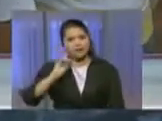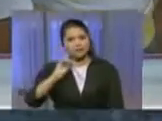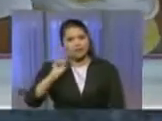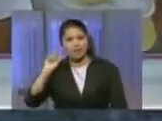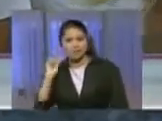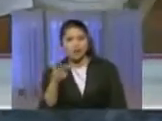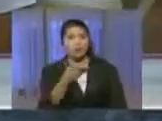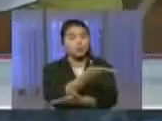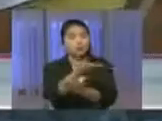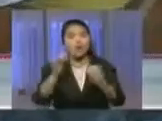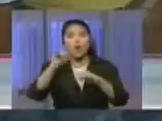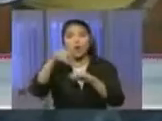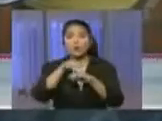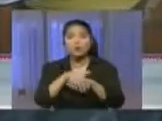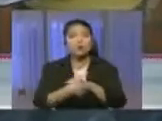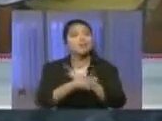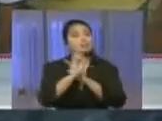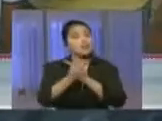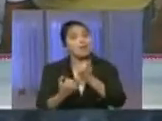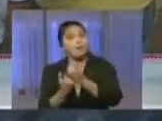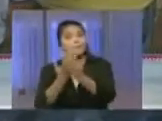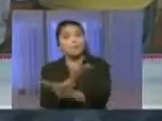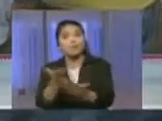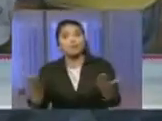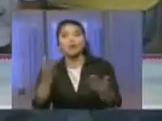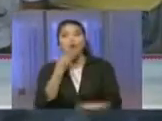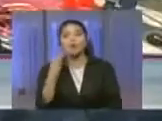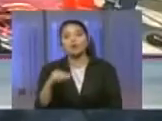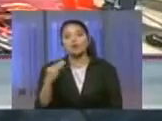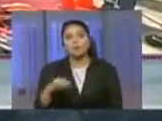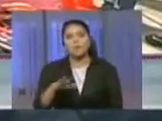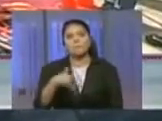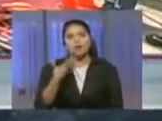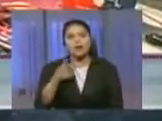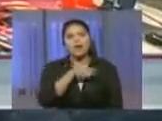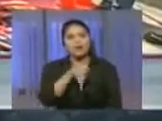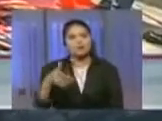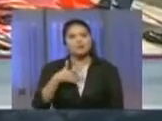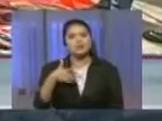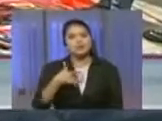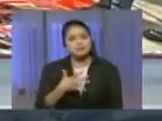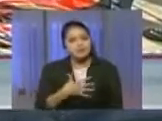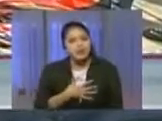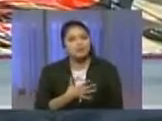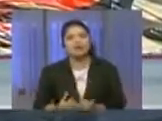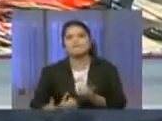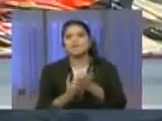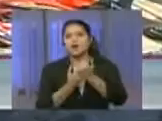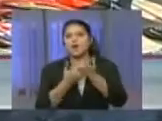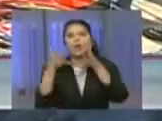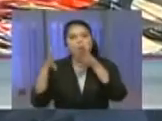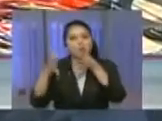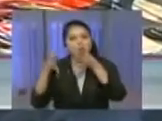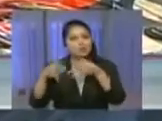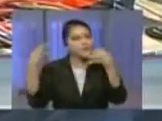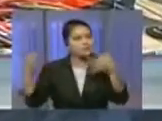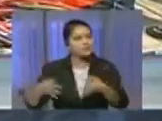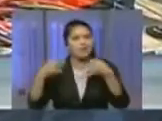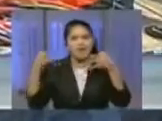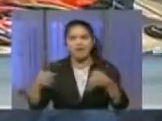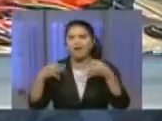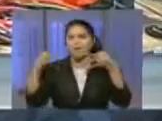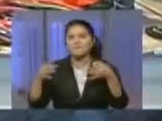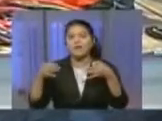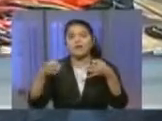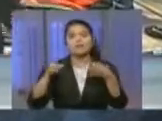dirigentes hay que darle el apoyo a esta juventud para que ellos se sientan bueno con un soporte con una orientación permanente y estén